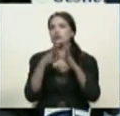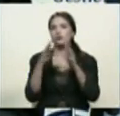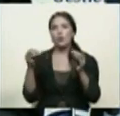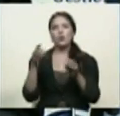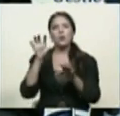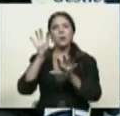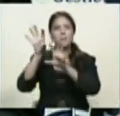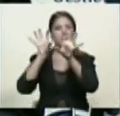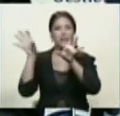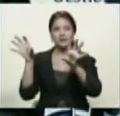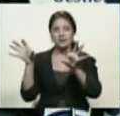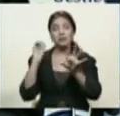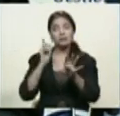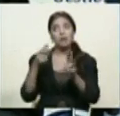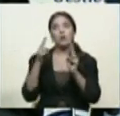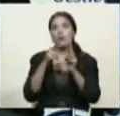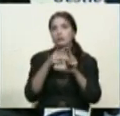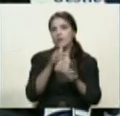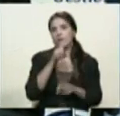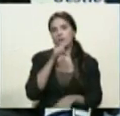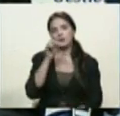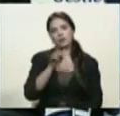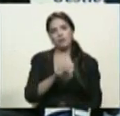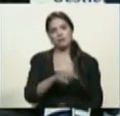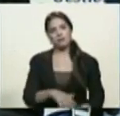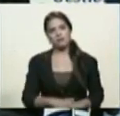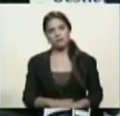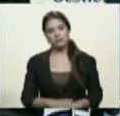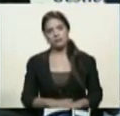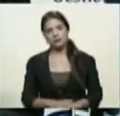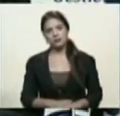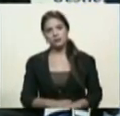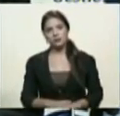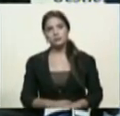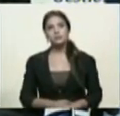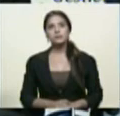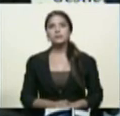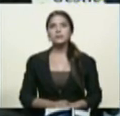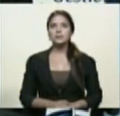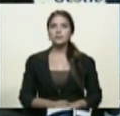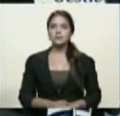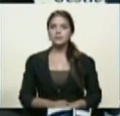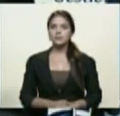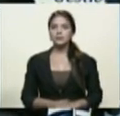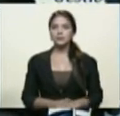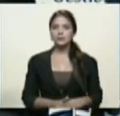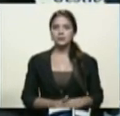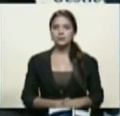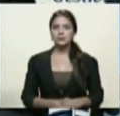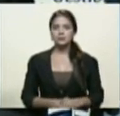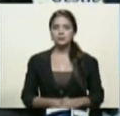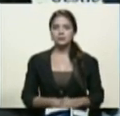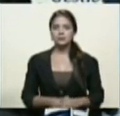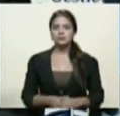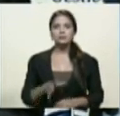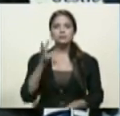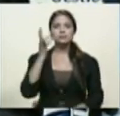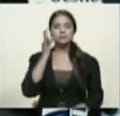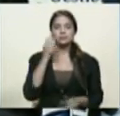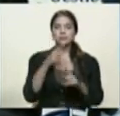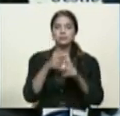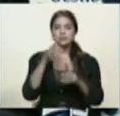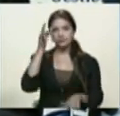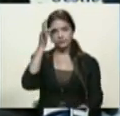y por toda una comunidad internacional estamos hablando de una ex fiscal general de la